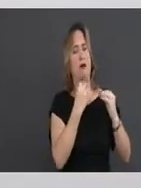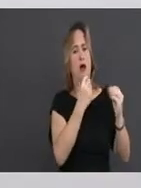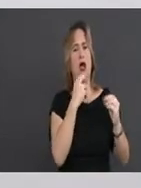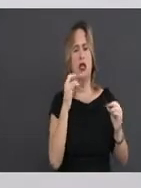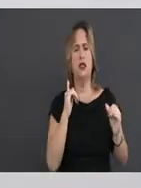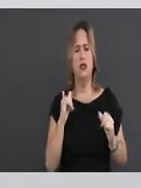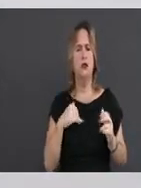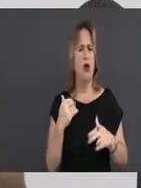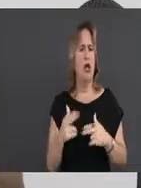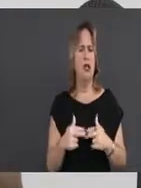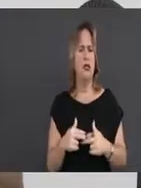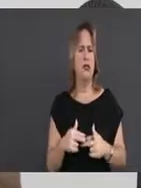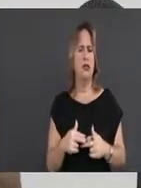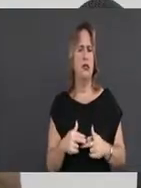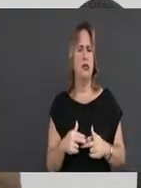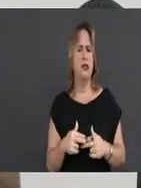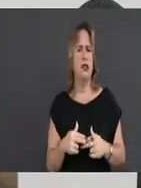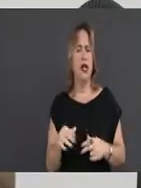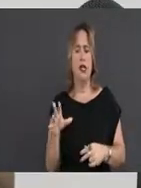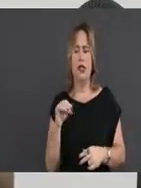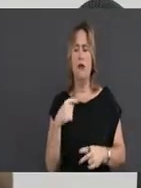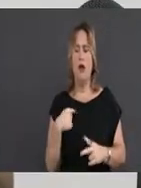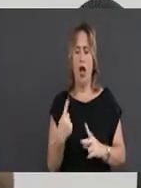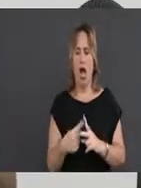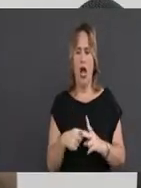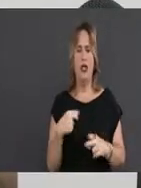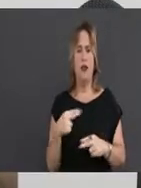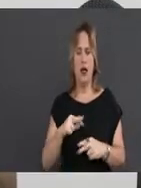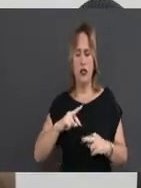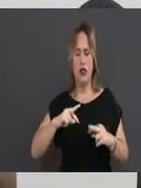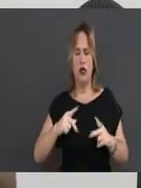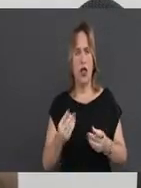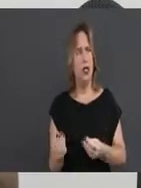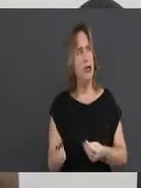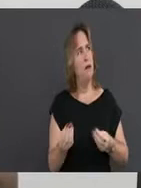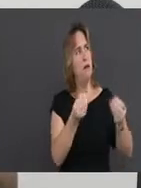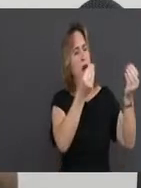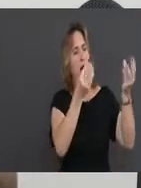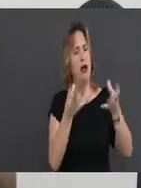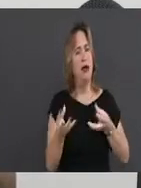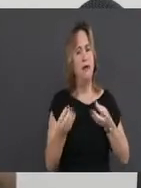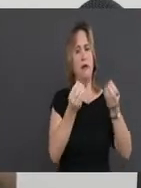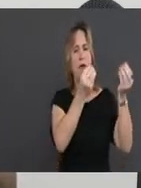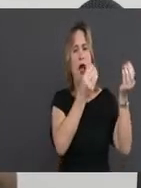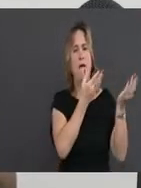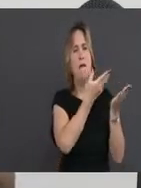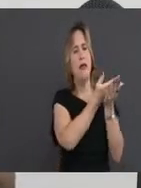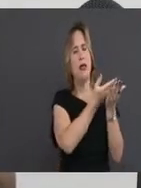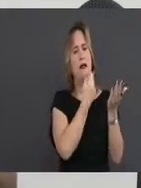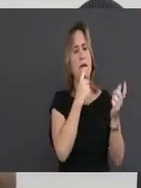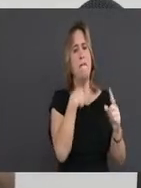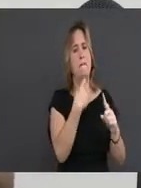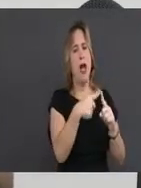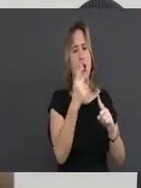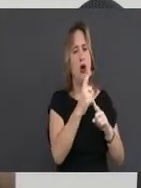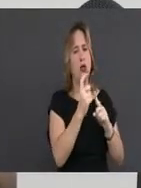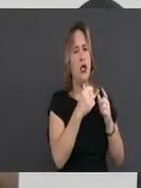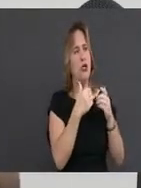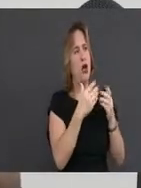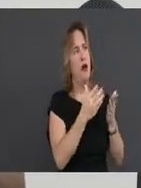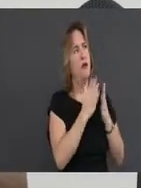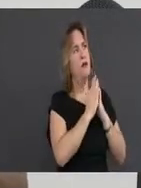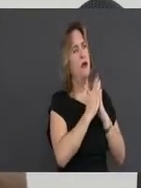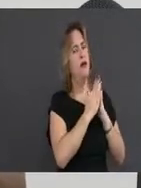también? Bueno, de hecho lo hacemos constantemente. Hemos elevado esa solicitud y hemos